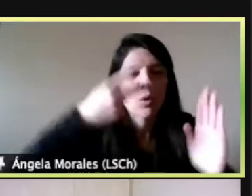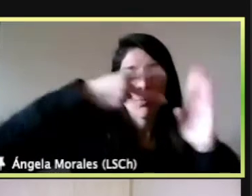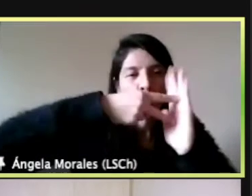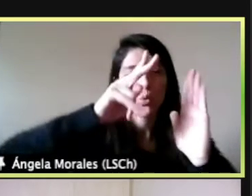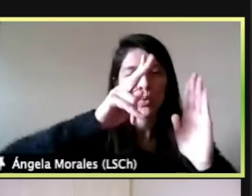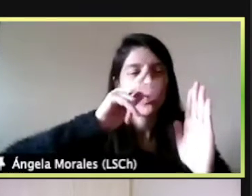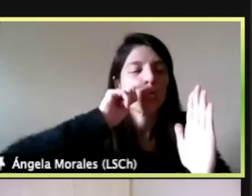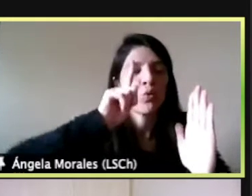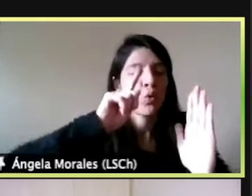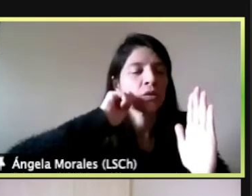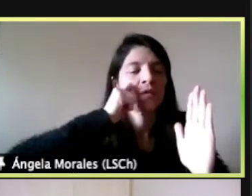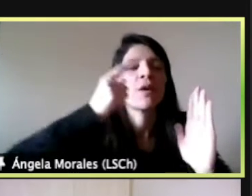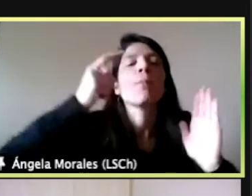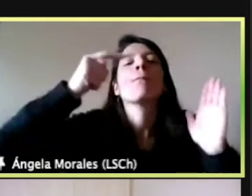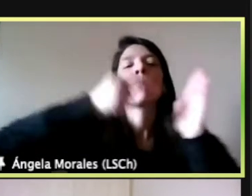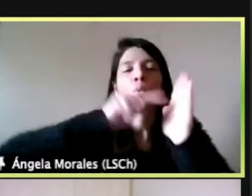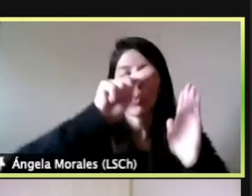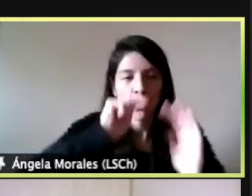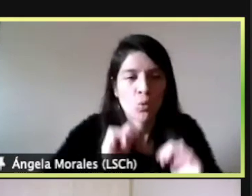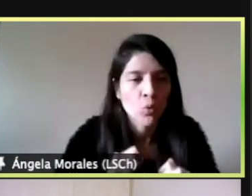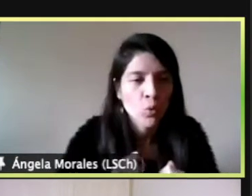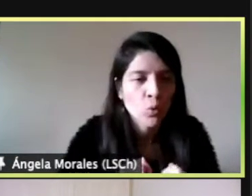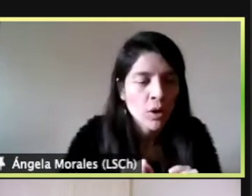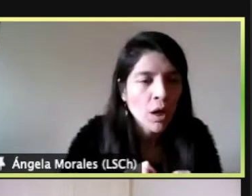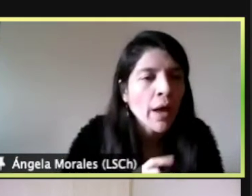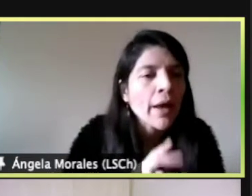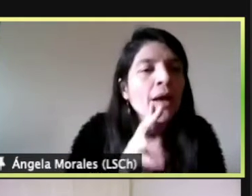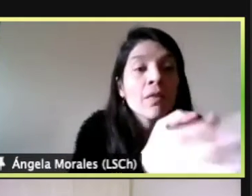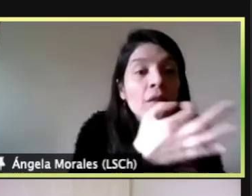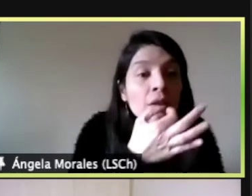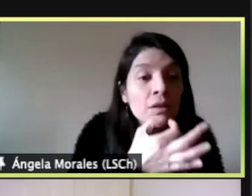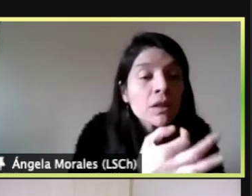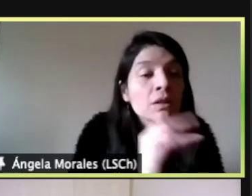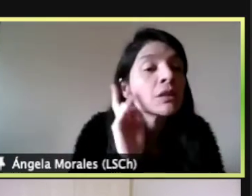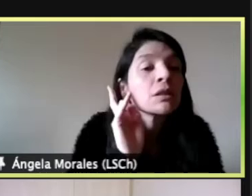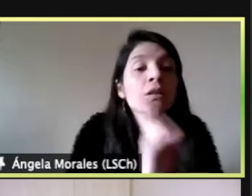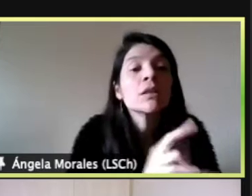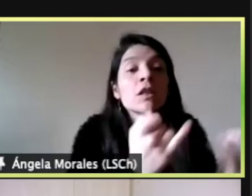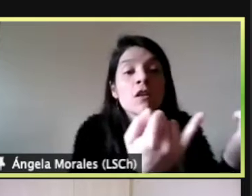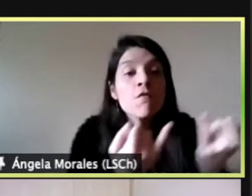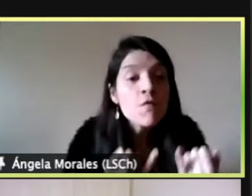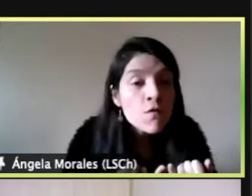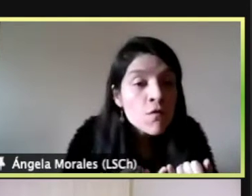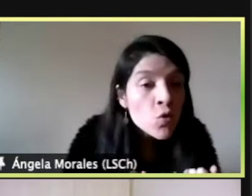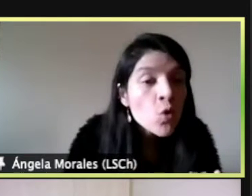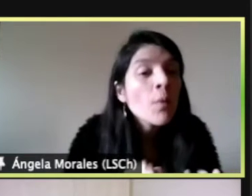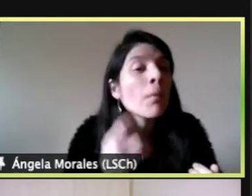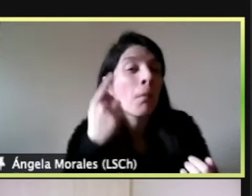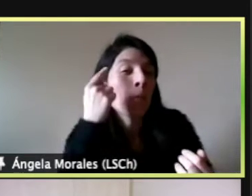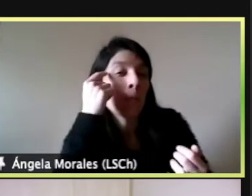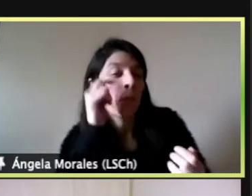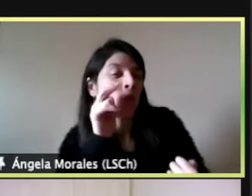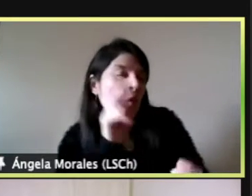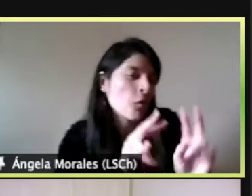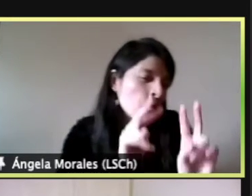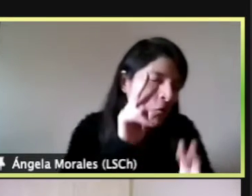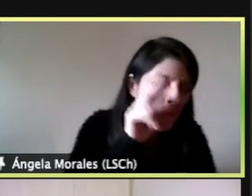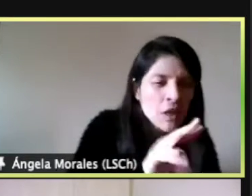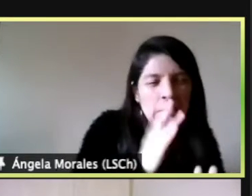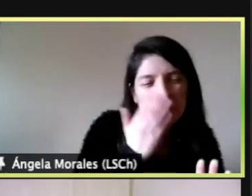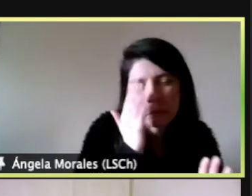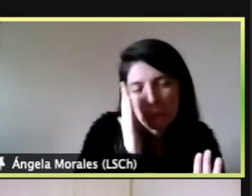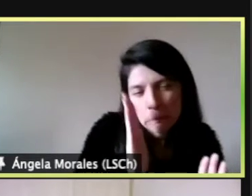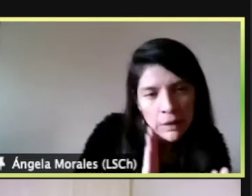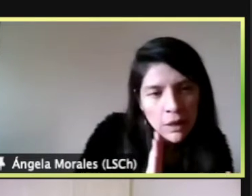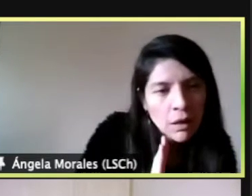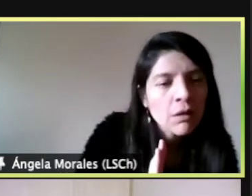Y acá me dice simplemente sin info. Esto también se ve mal, así que lo único que voy a hacer entonces es dejarla vacía. Si no hay